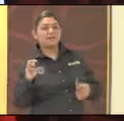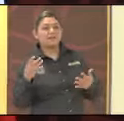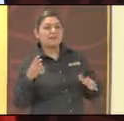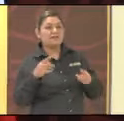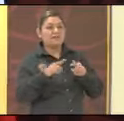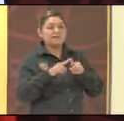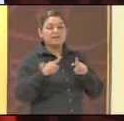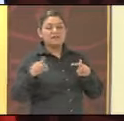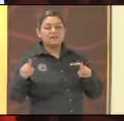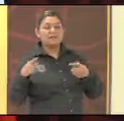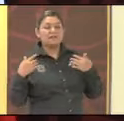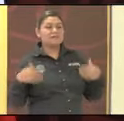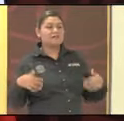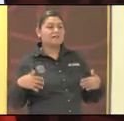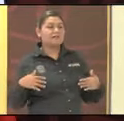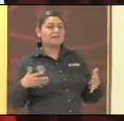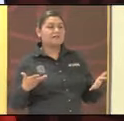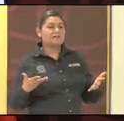340 metros, algo así.